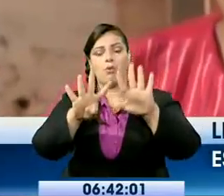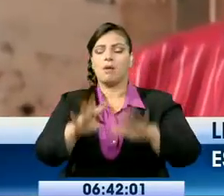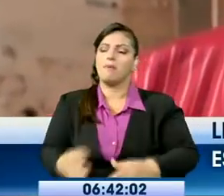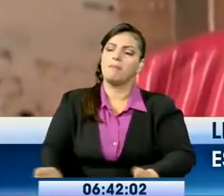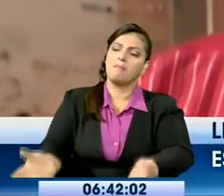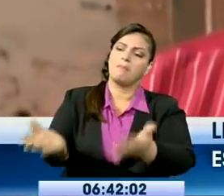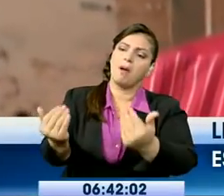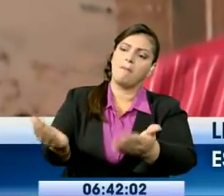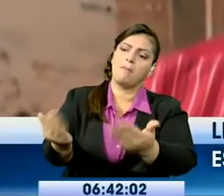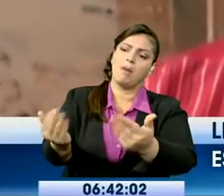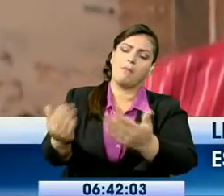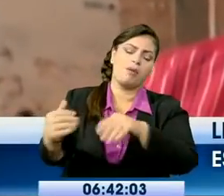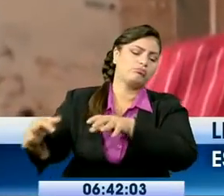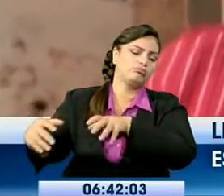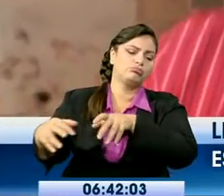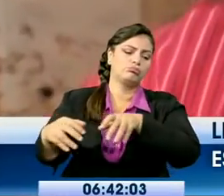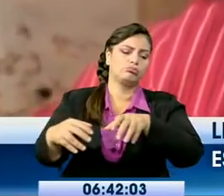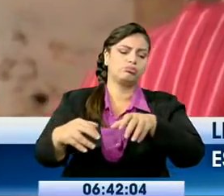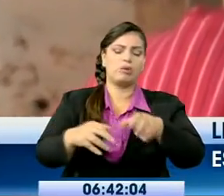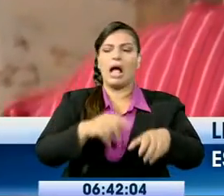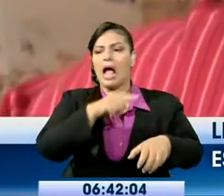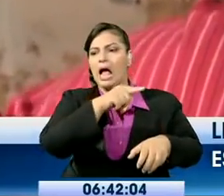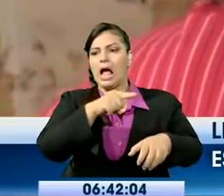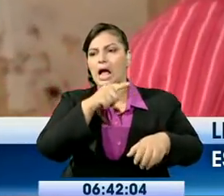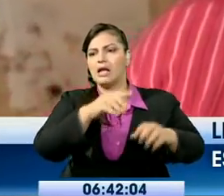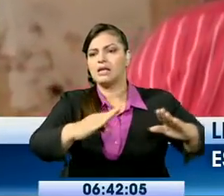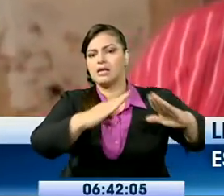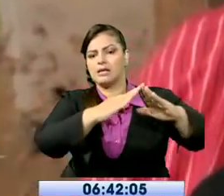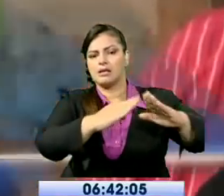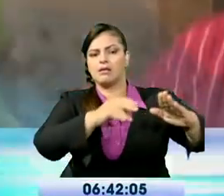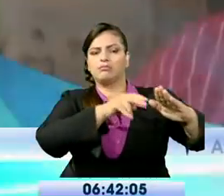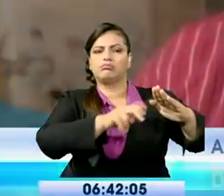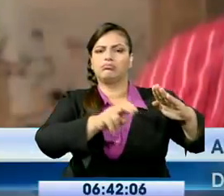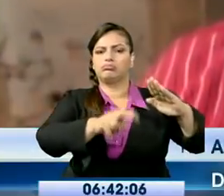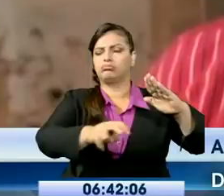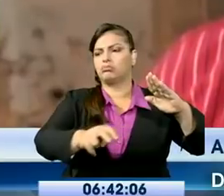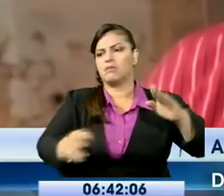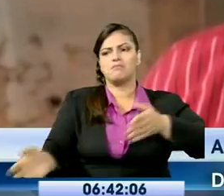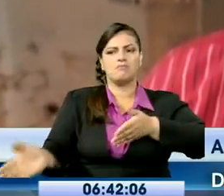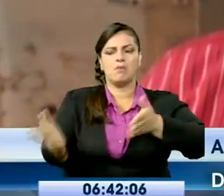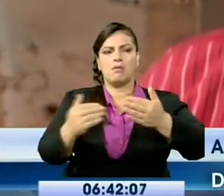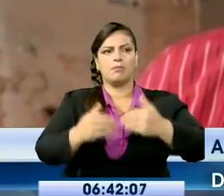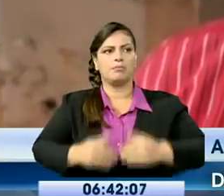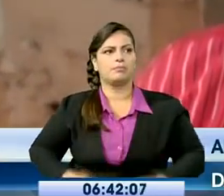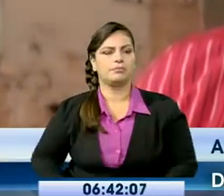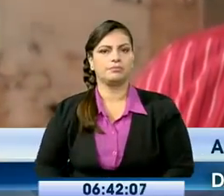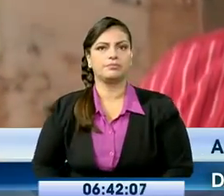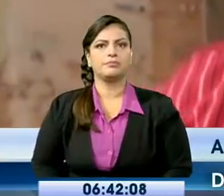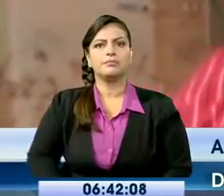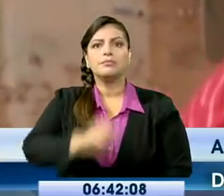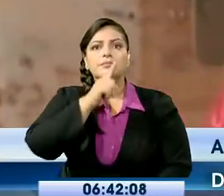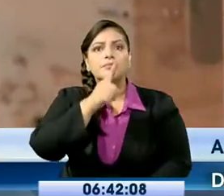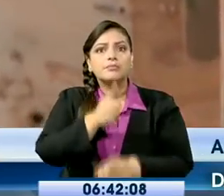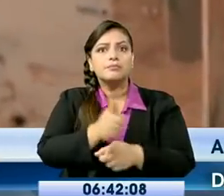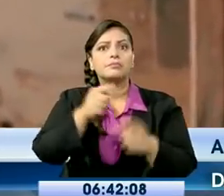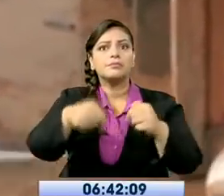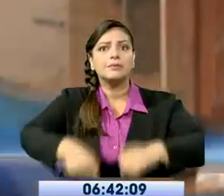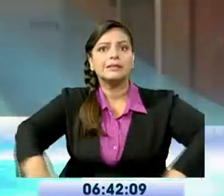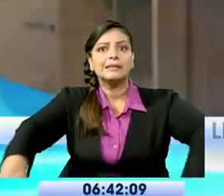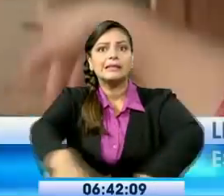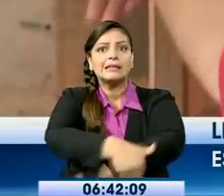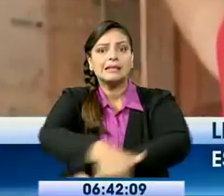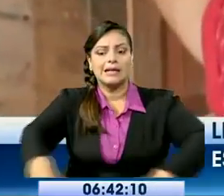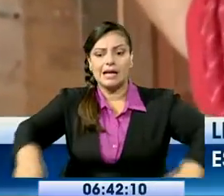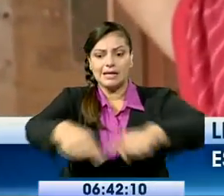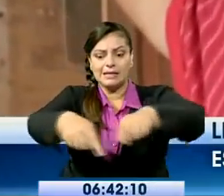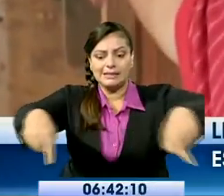El agua se metió de arriba, se había colapsado una alcantarilla. Lo que pasa es que hace años estamos pidiendo